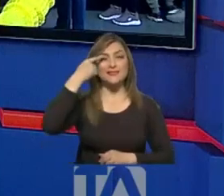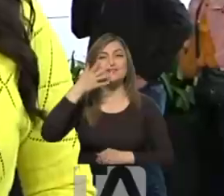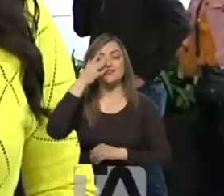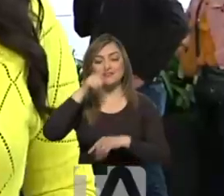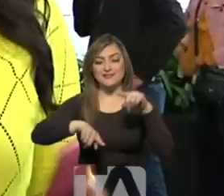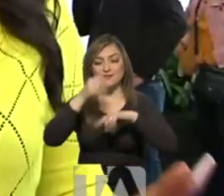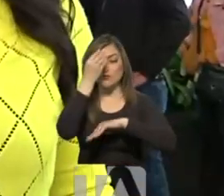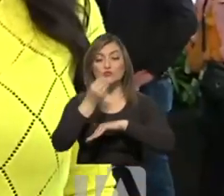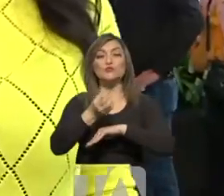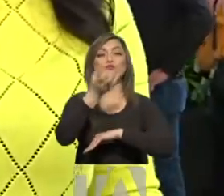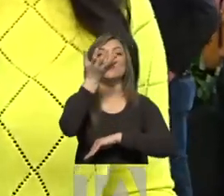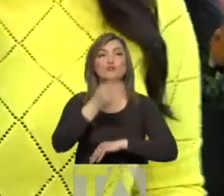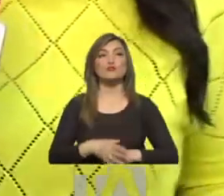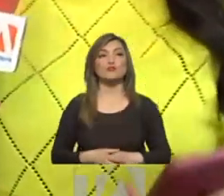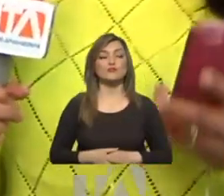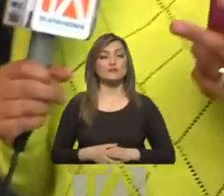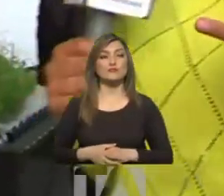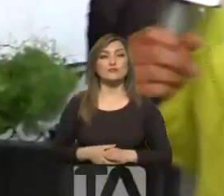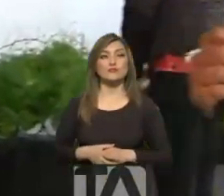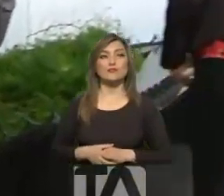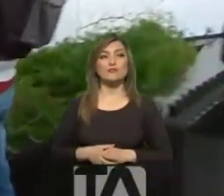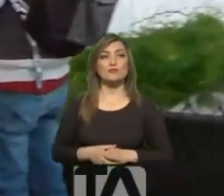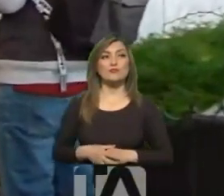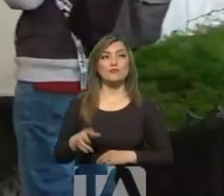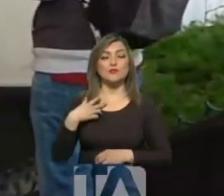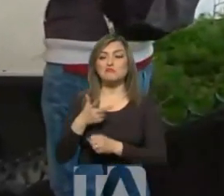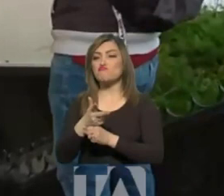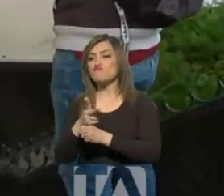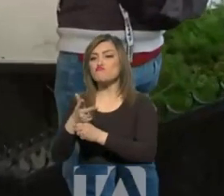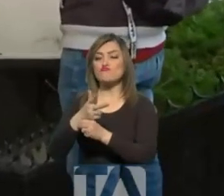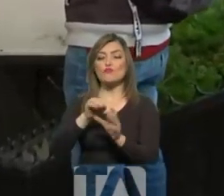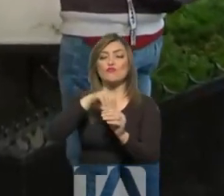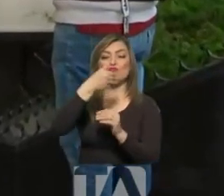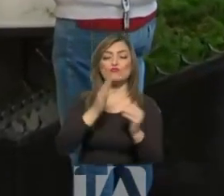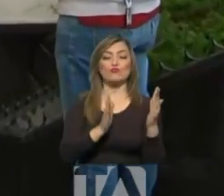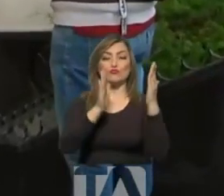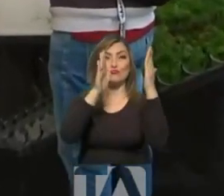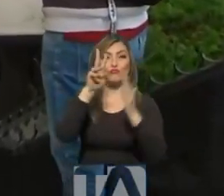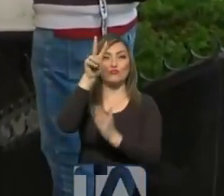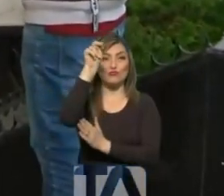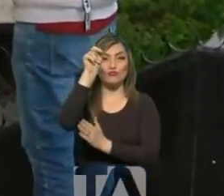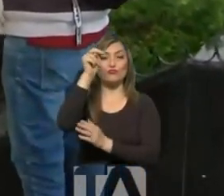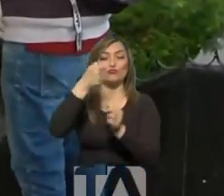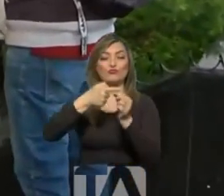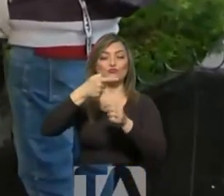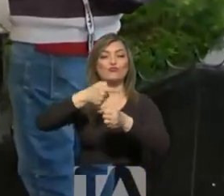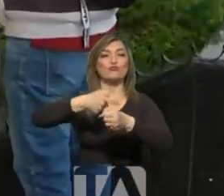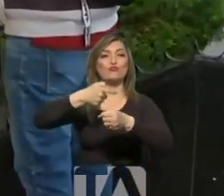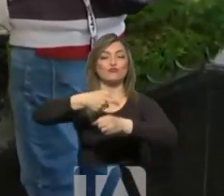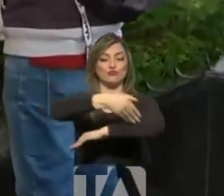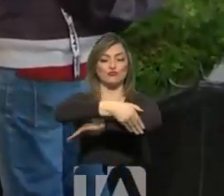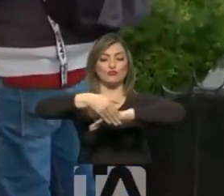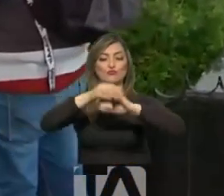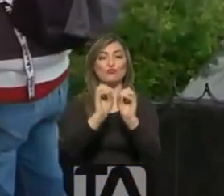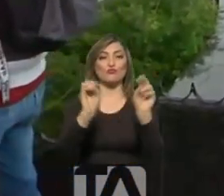muy buenos días. Hemos realizado un pequeño recorrido por estos, los exteriores del Registro Civil, ubicado en el norte de la capital, específicamente sobre